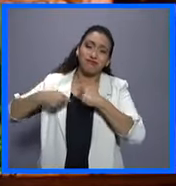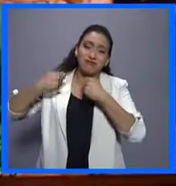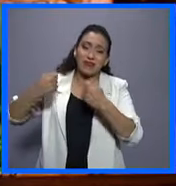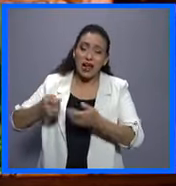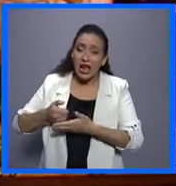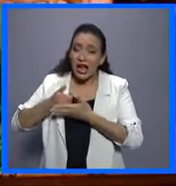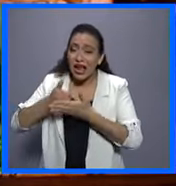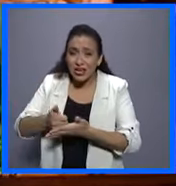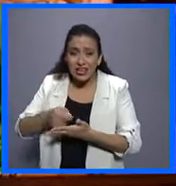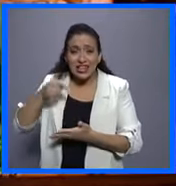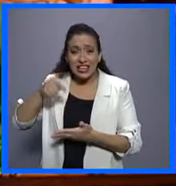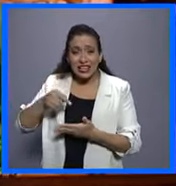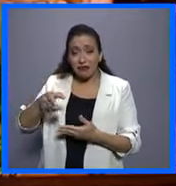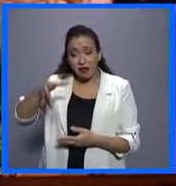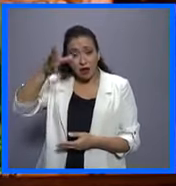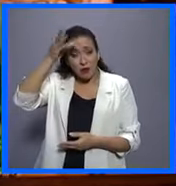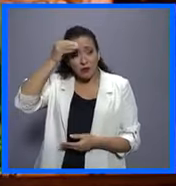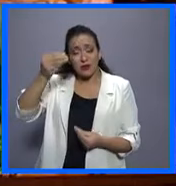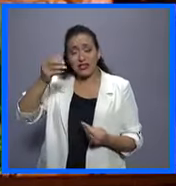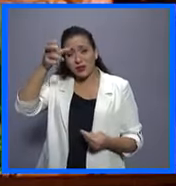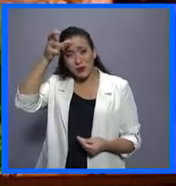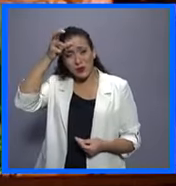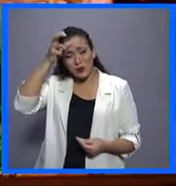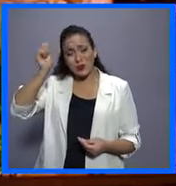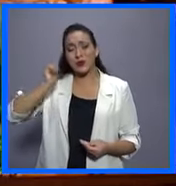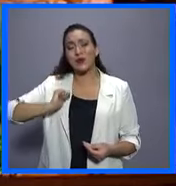que han resguardado este conocimiento.